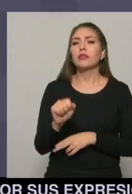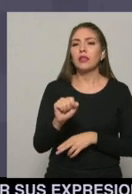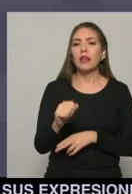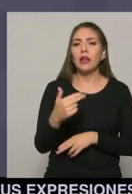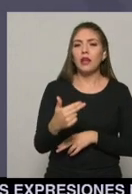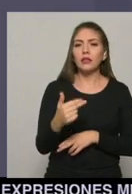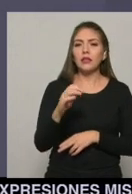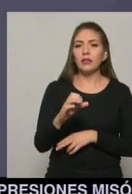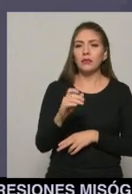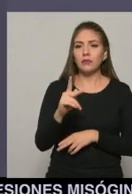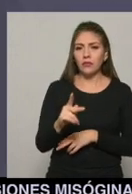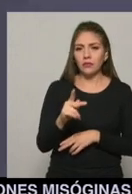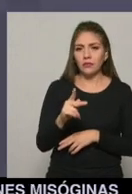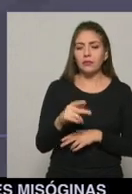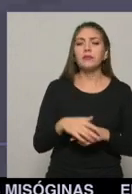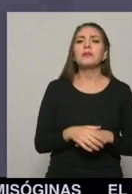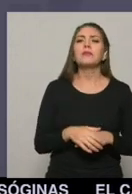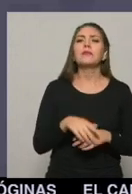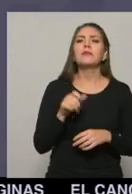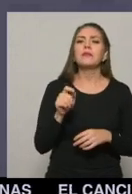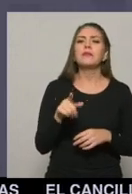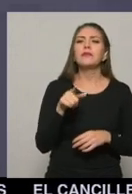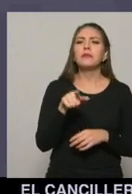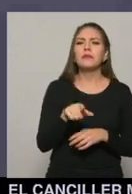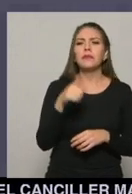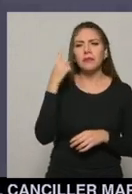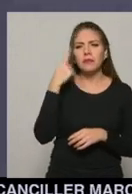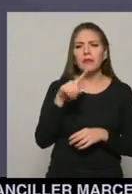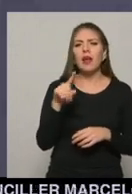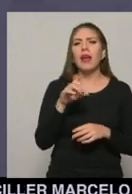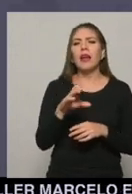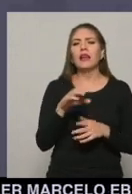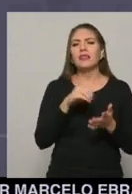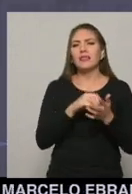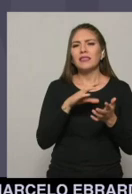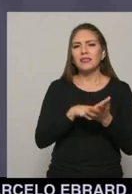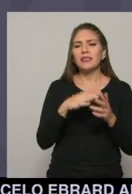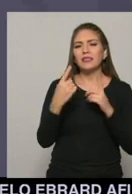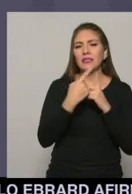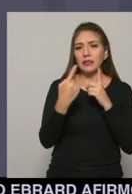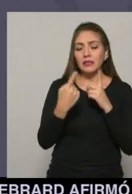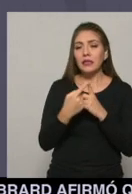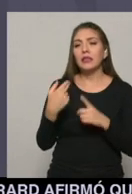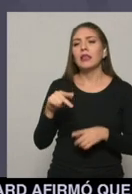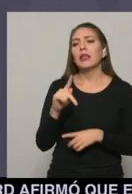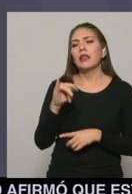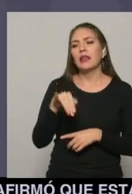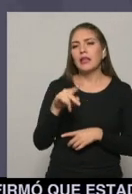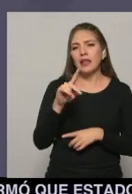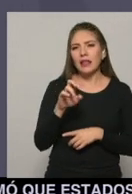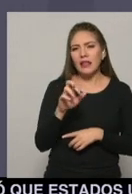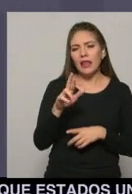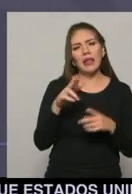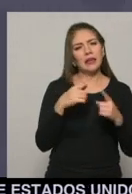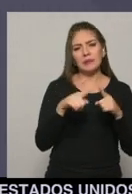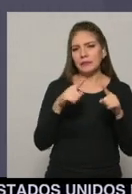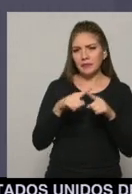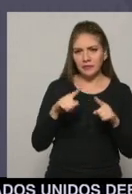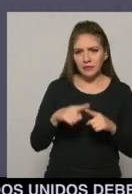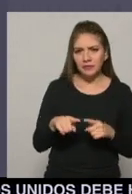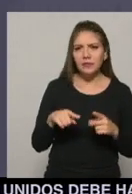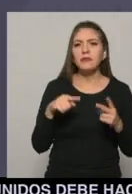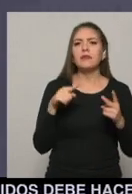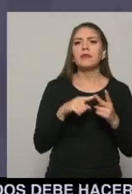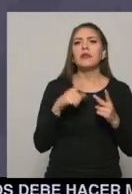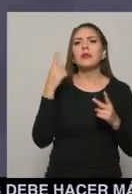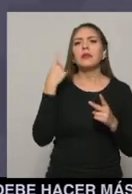de citas, usted ya conoce, ¿cómo se llaman? Se llama Tinder, la más famosa, pero no es la única. Hay Bumble, hay muchas. Aplicaciones